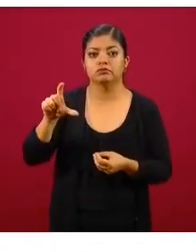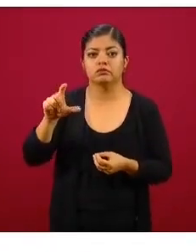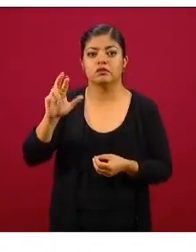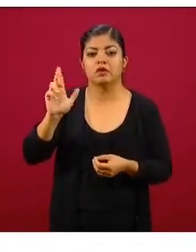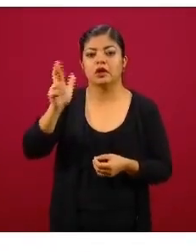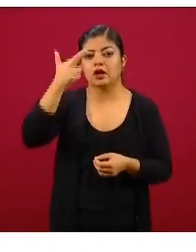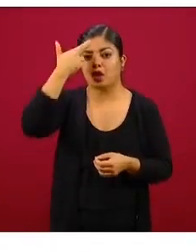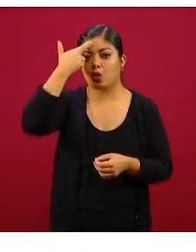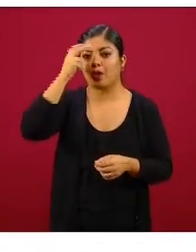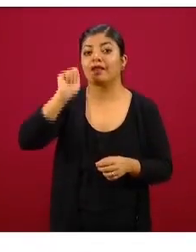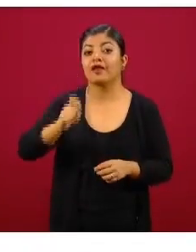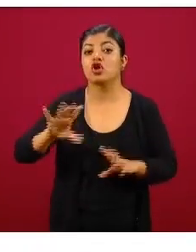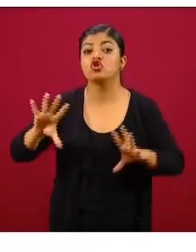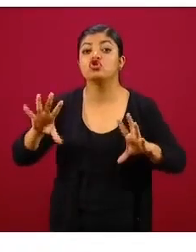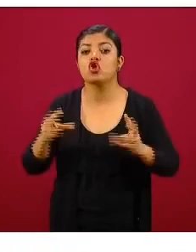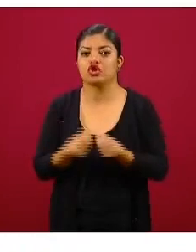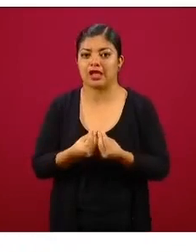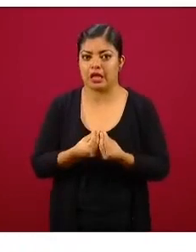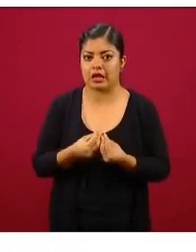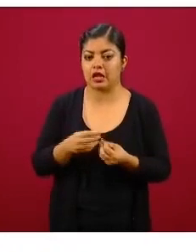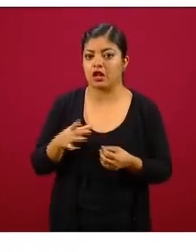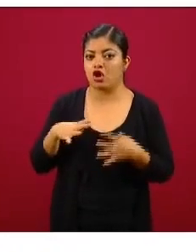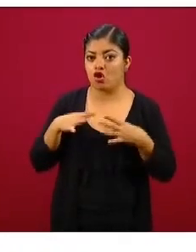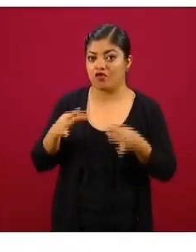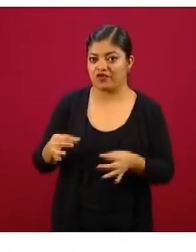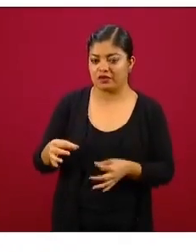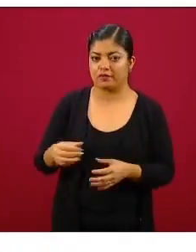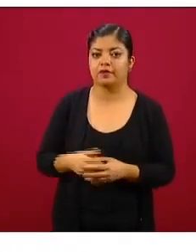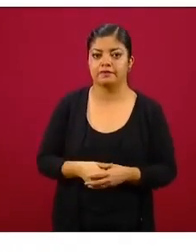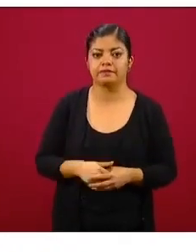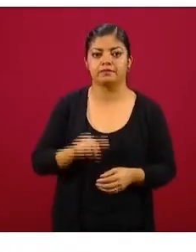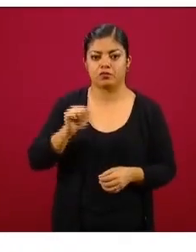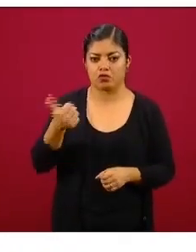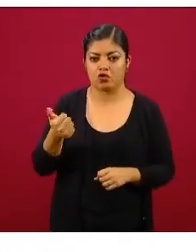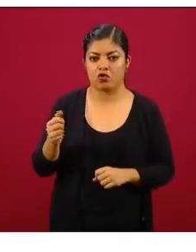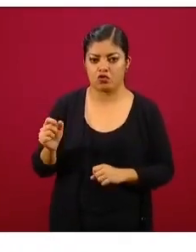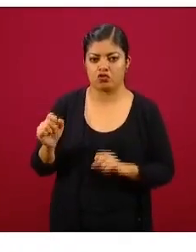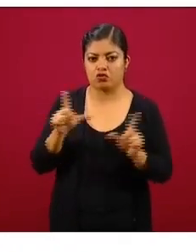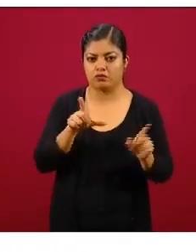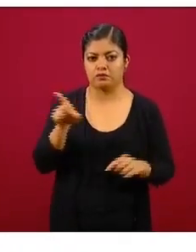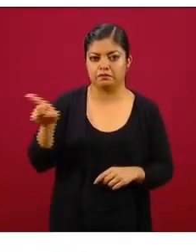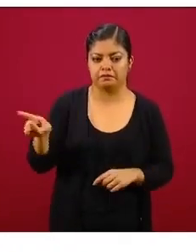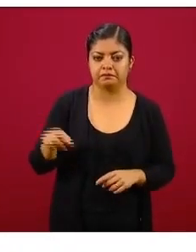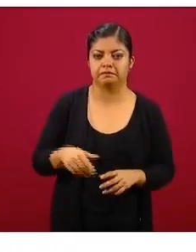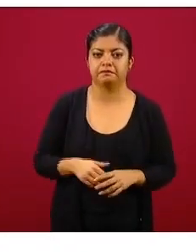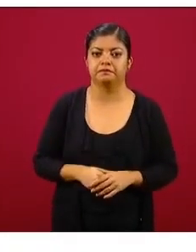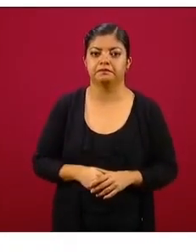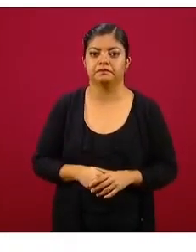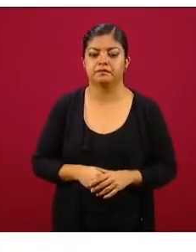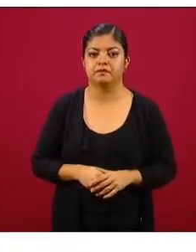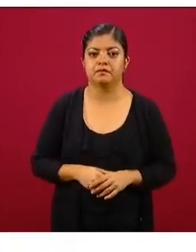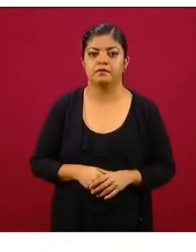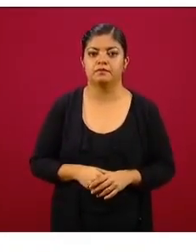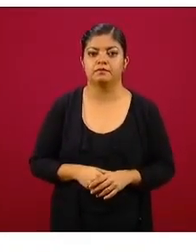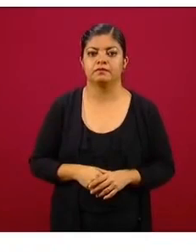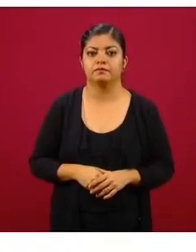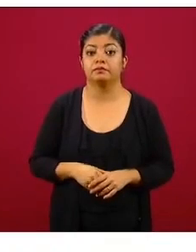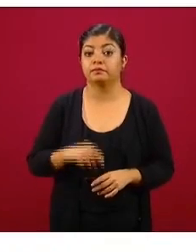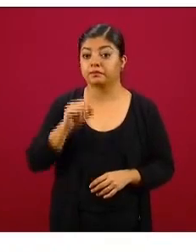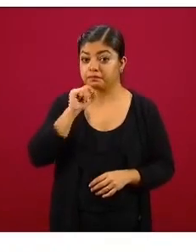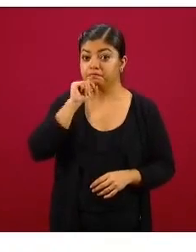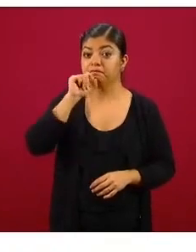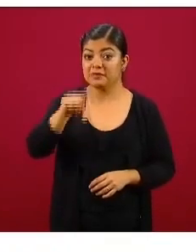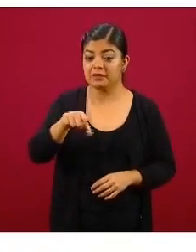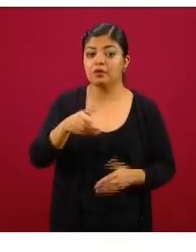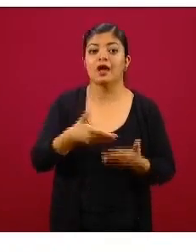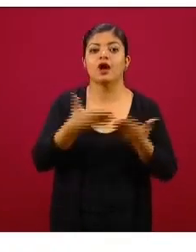son el total de casos que hasta el momento se han confirmado. Si vemos la siguiente diapositiva, Vamos a ver ahora esta misma